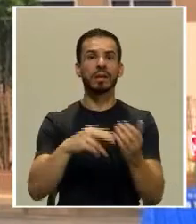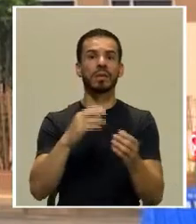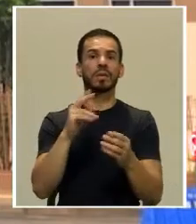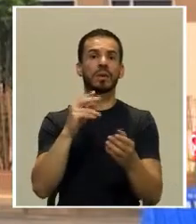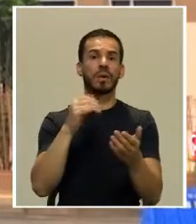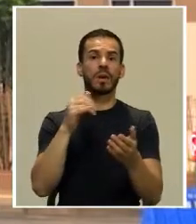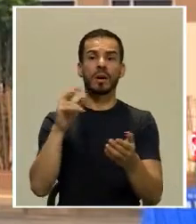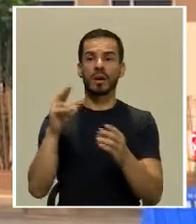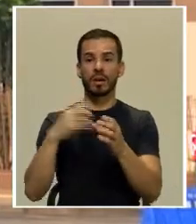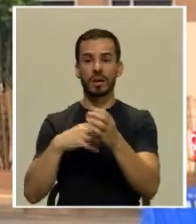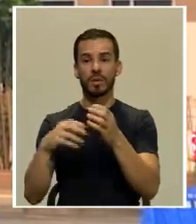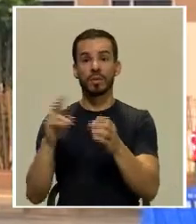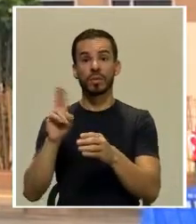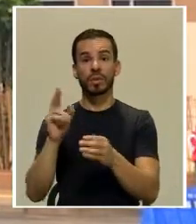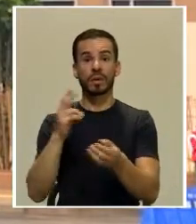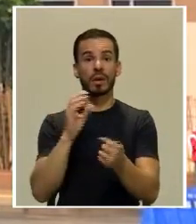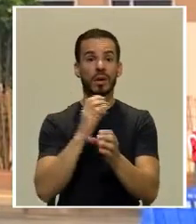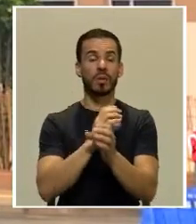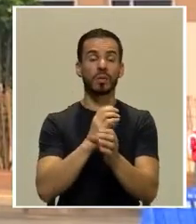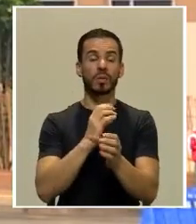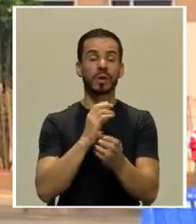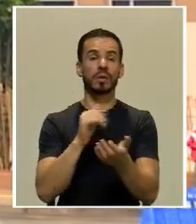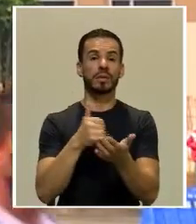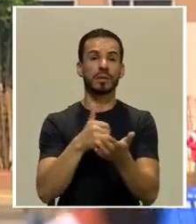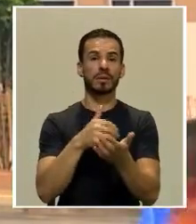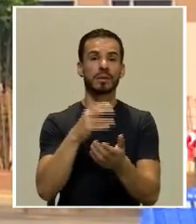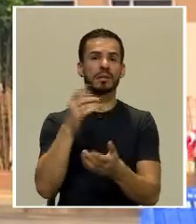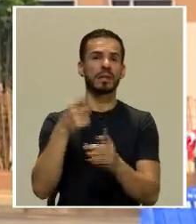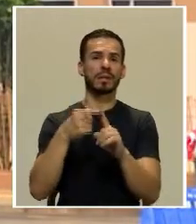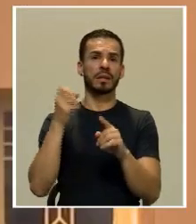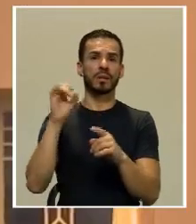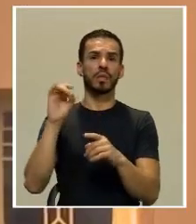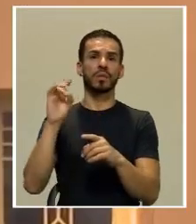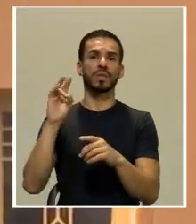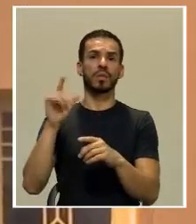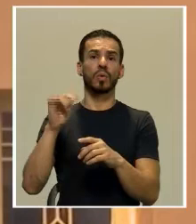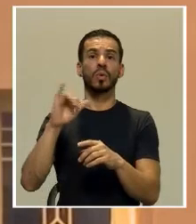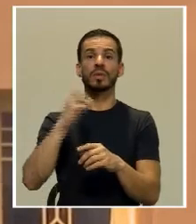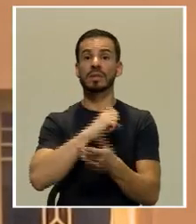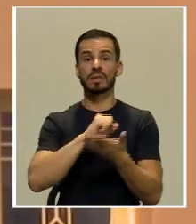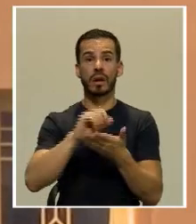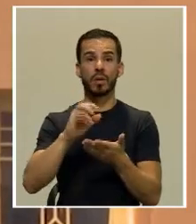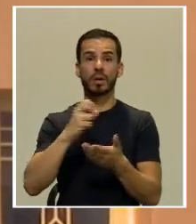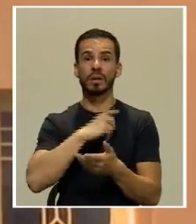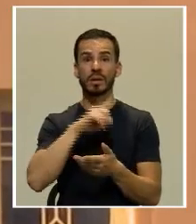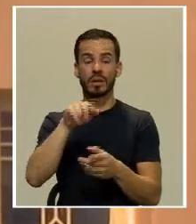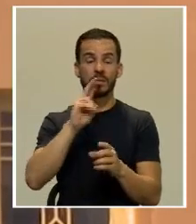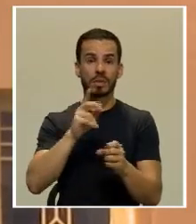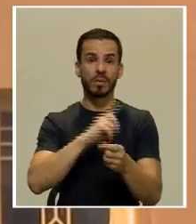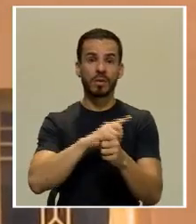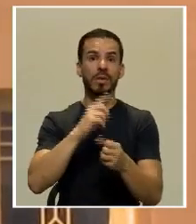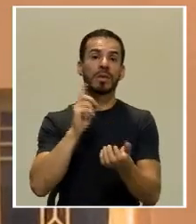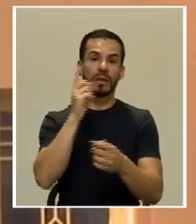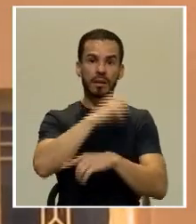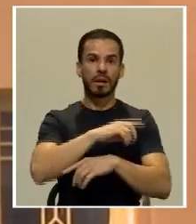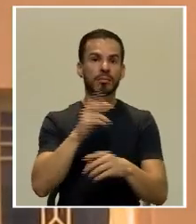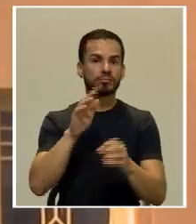unidad de cuidados intensivos del San Juan de Dios desde el 8 de julio, mismo día que fue diagnosticado con